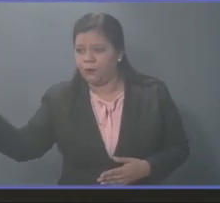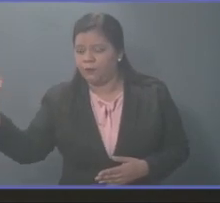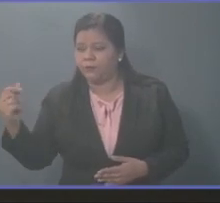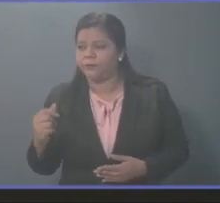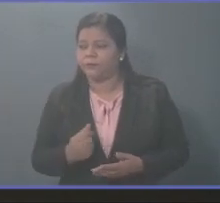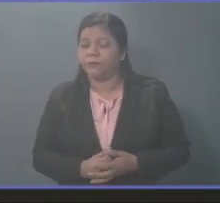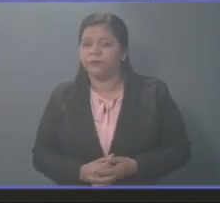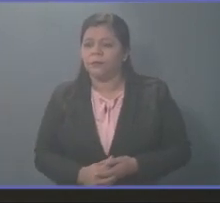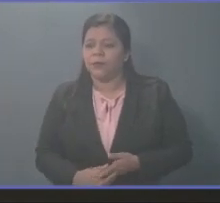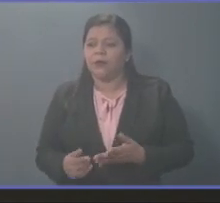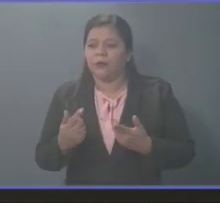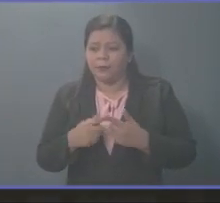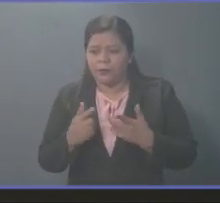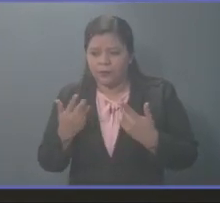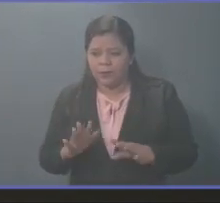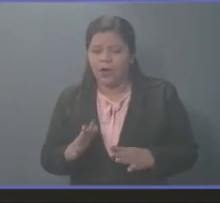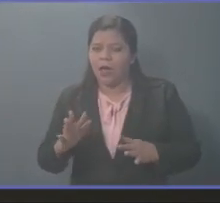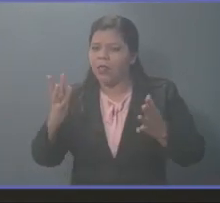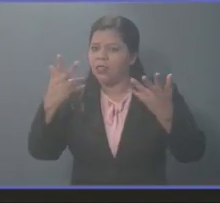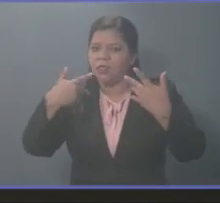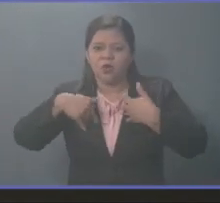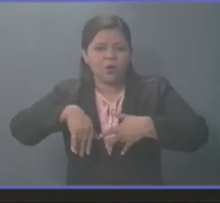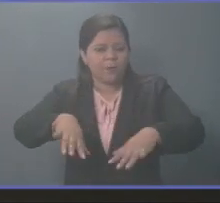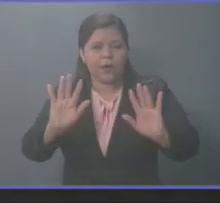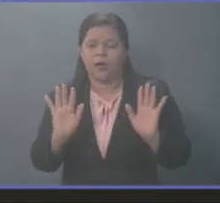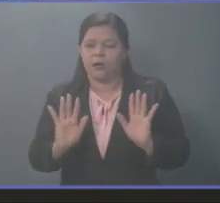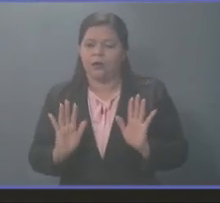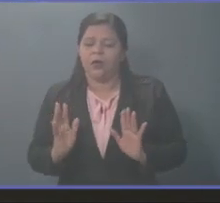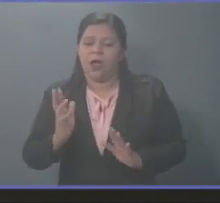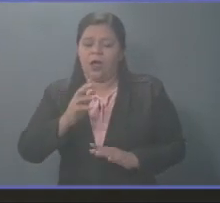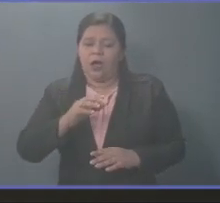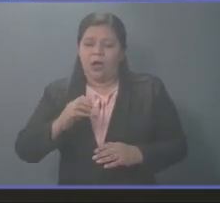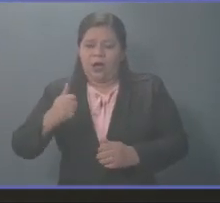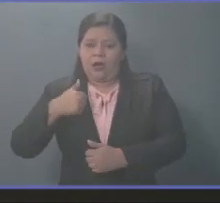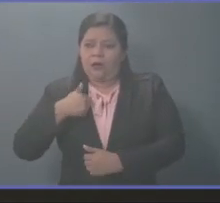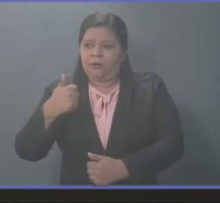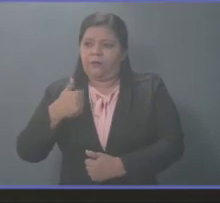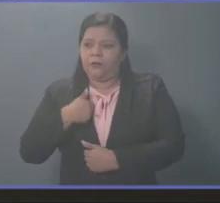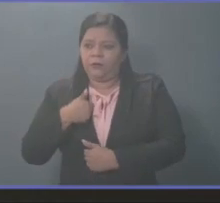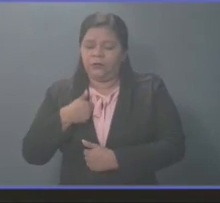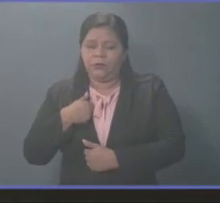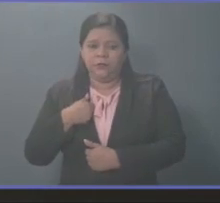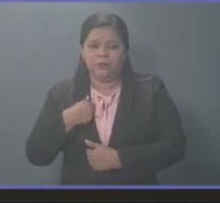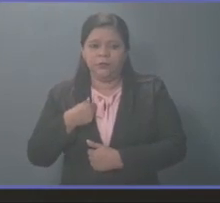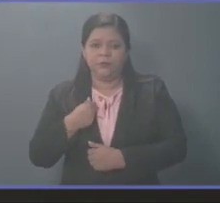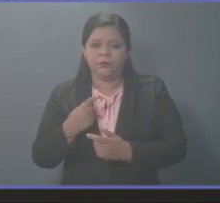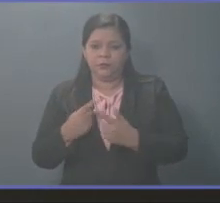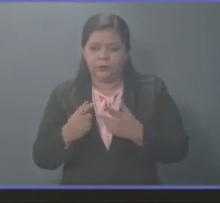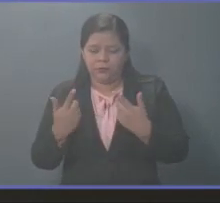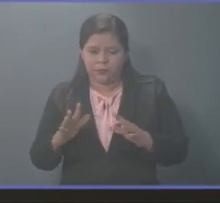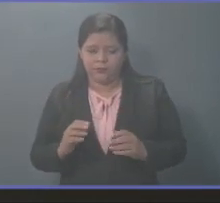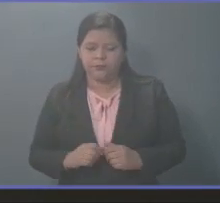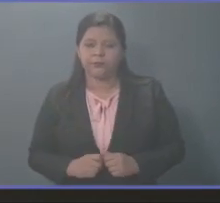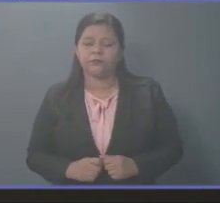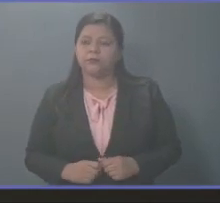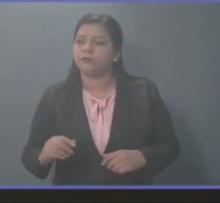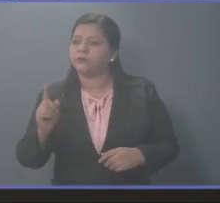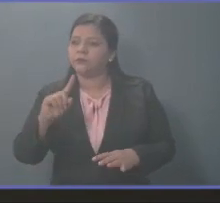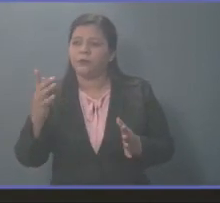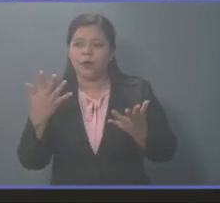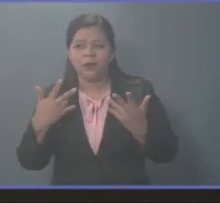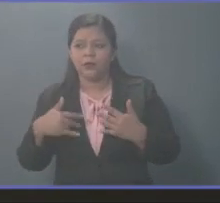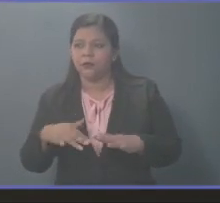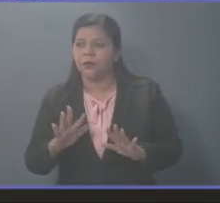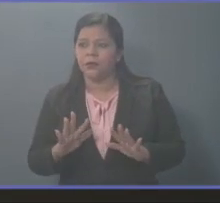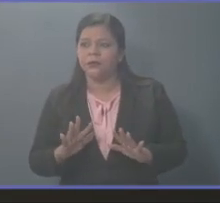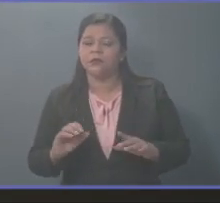eso le da una determinada naturaleza a la Fuerza Armada. No es una naturaleza